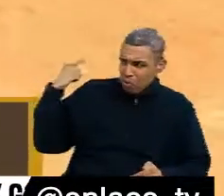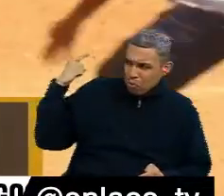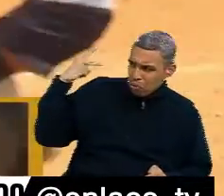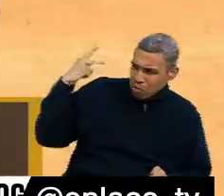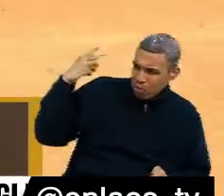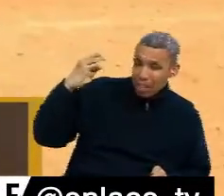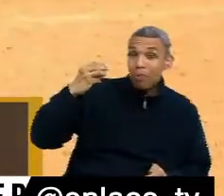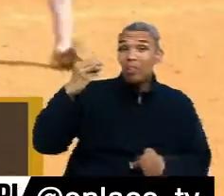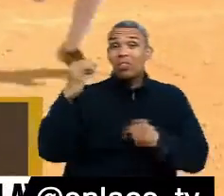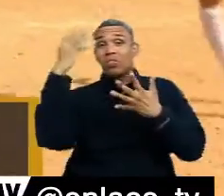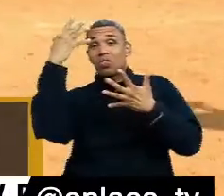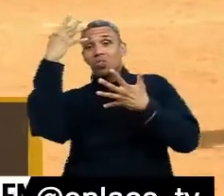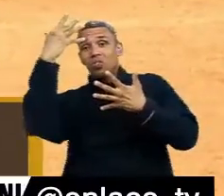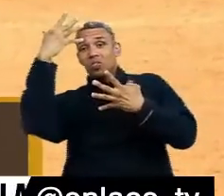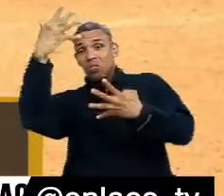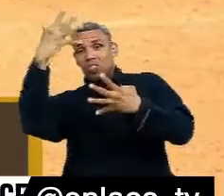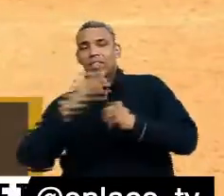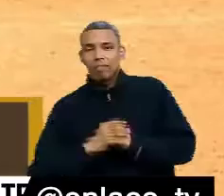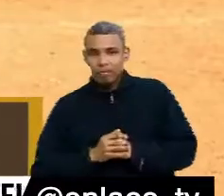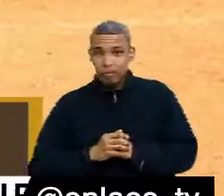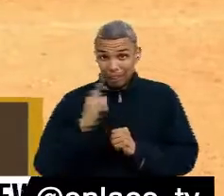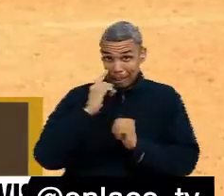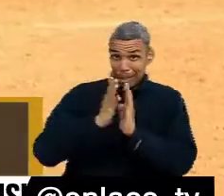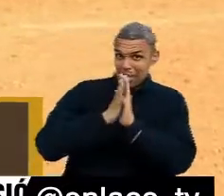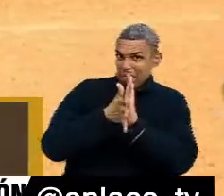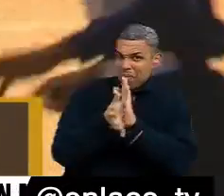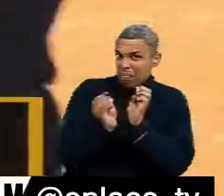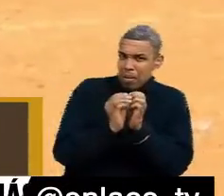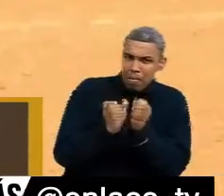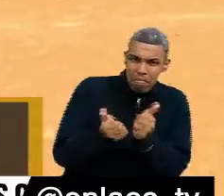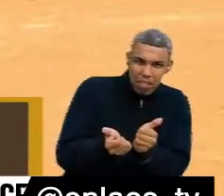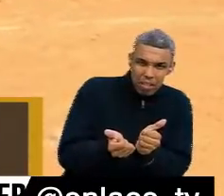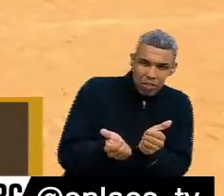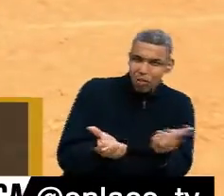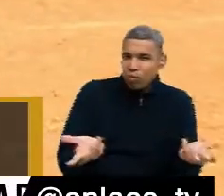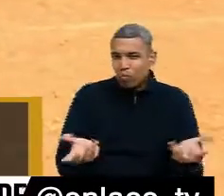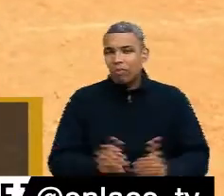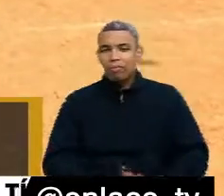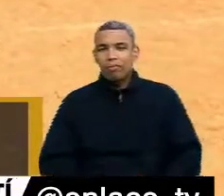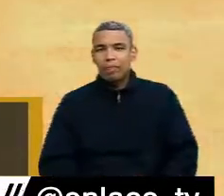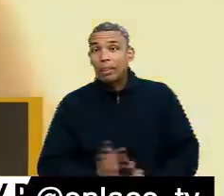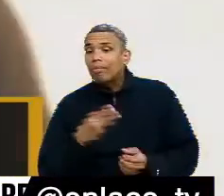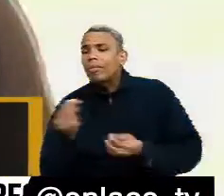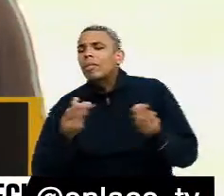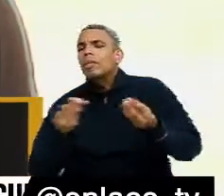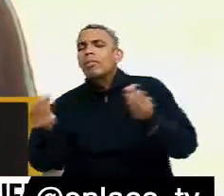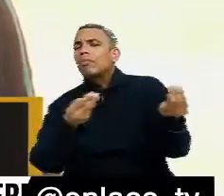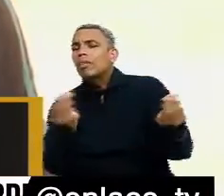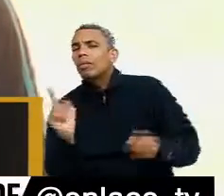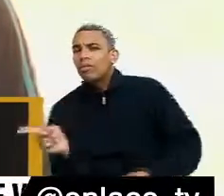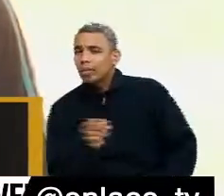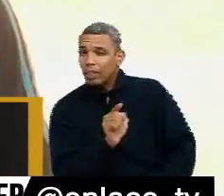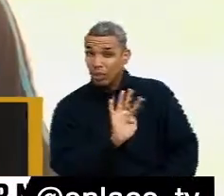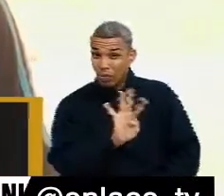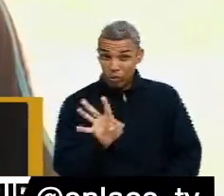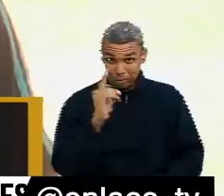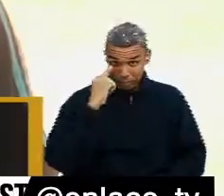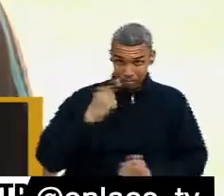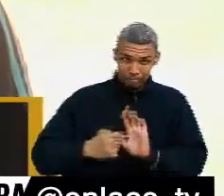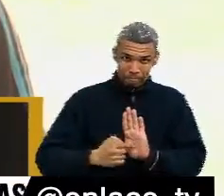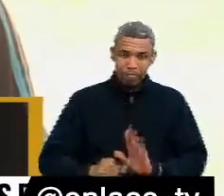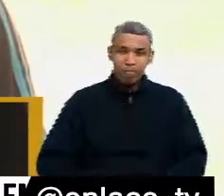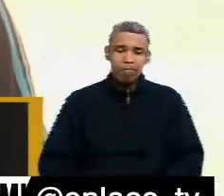entregó detalles del avance de este torneo Copa Darío Echeverri, que cuenta con la participación de 44 equipos. Nosotros estamos invitando a toda la